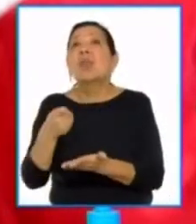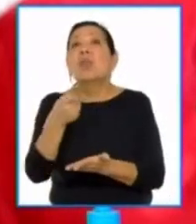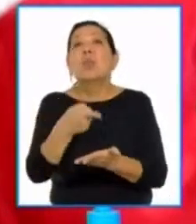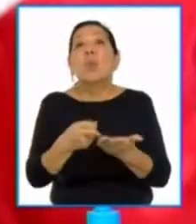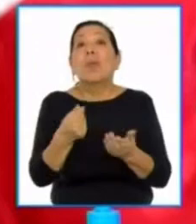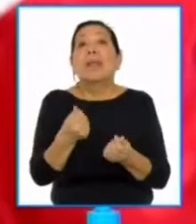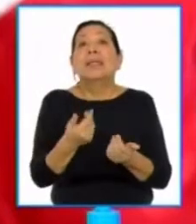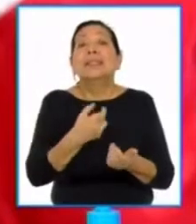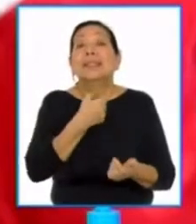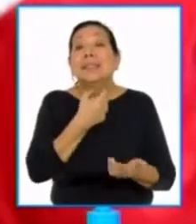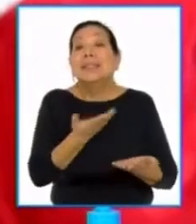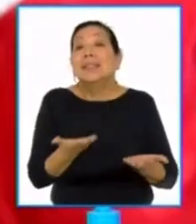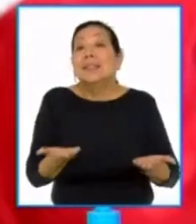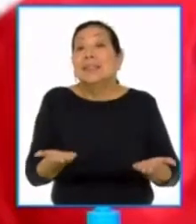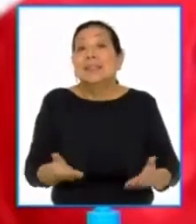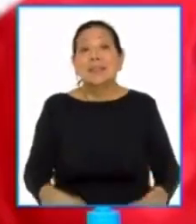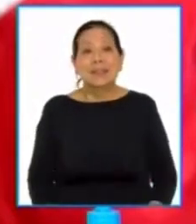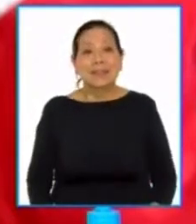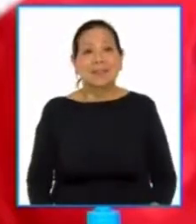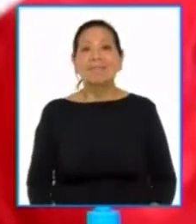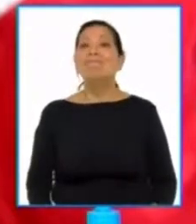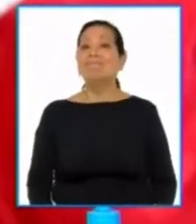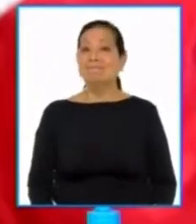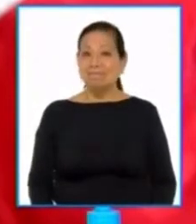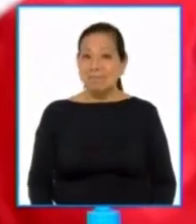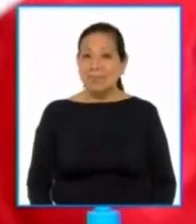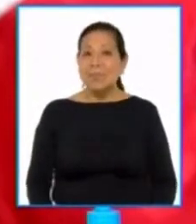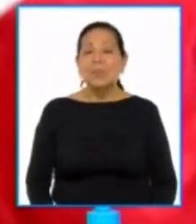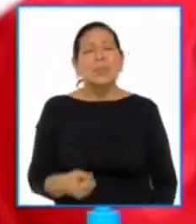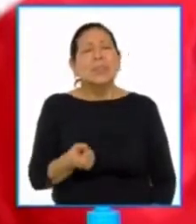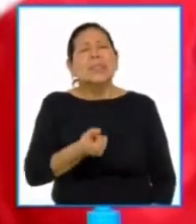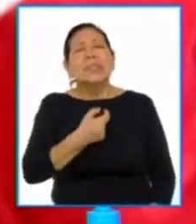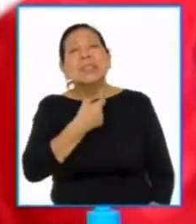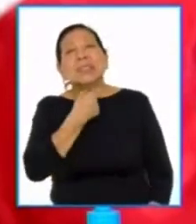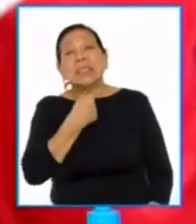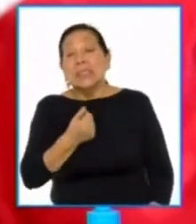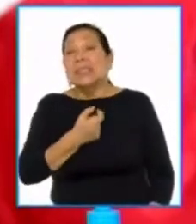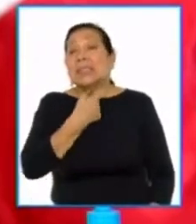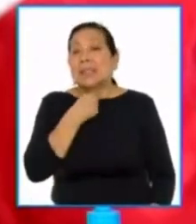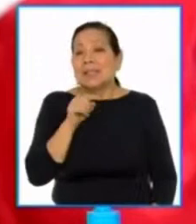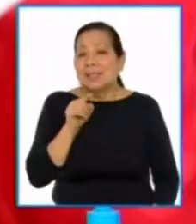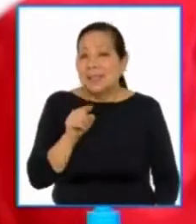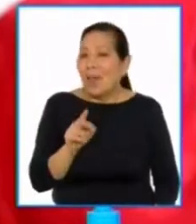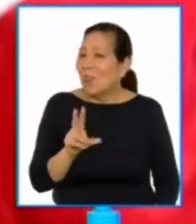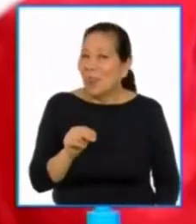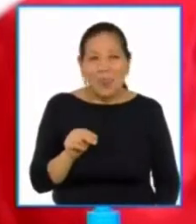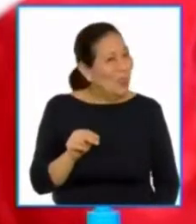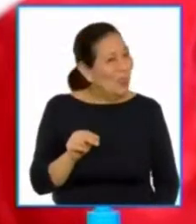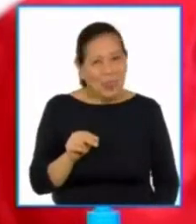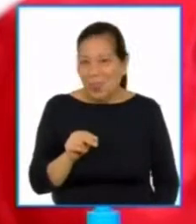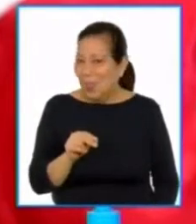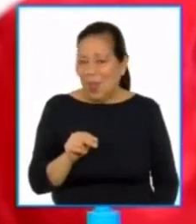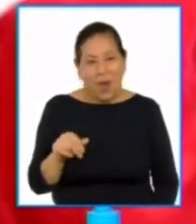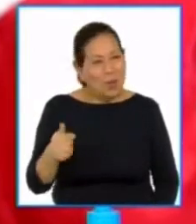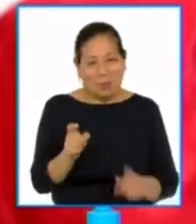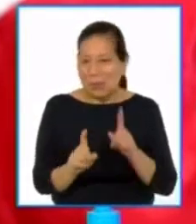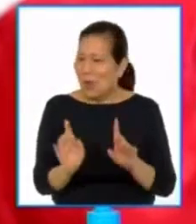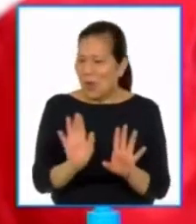Deberían hacerlo las personas que están absolutamente urgidas de dinero. No deberían hacerlo el